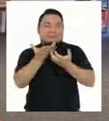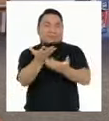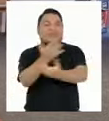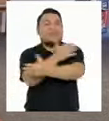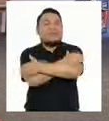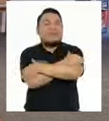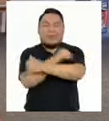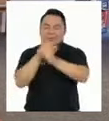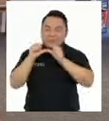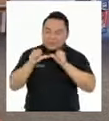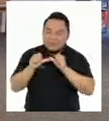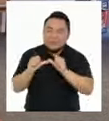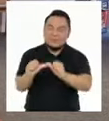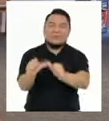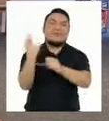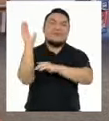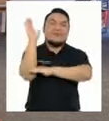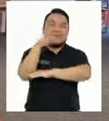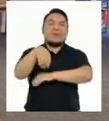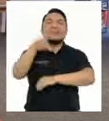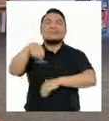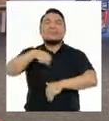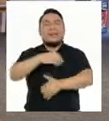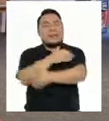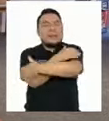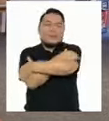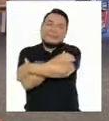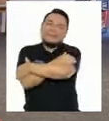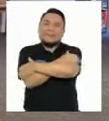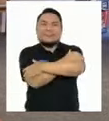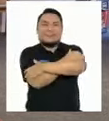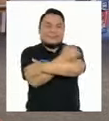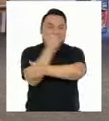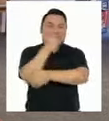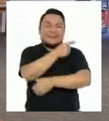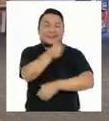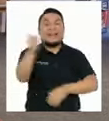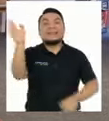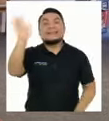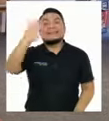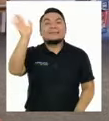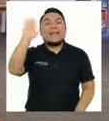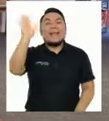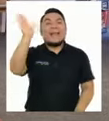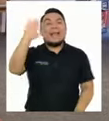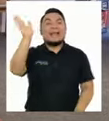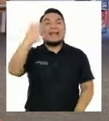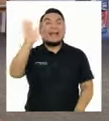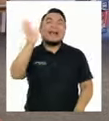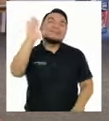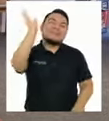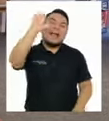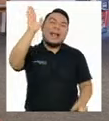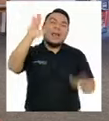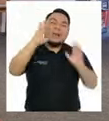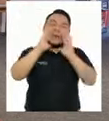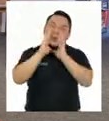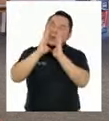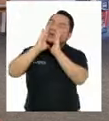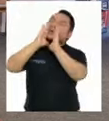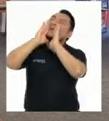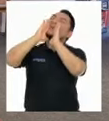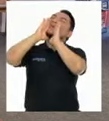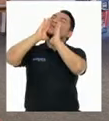dure todo el día. ¡Sí! ¡Chao! ¡Chao! ¡Chao! ¡Chao!